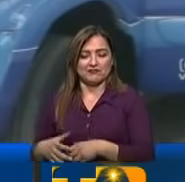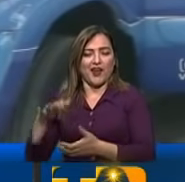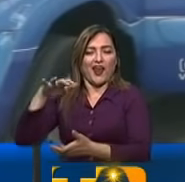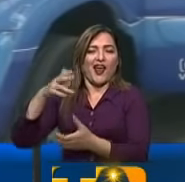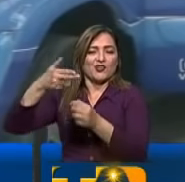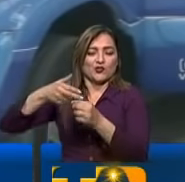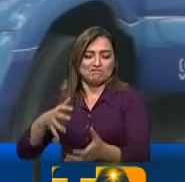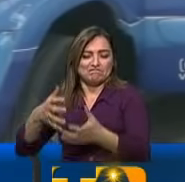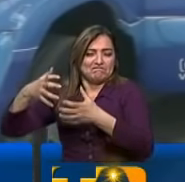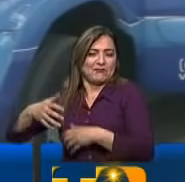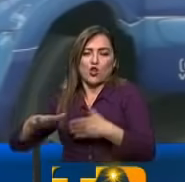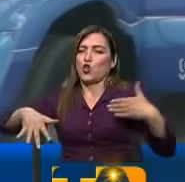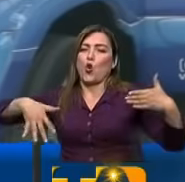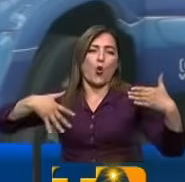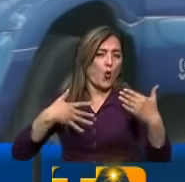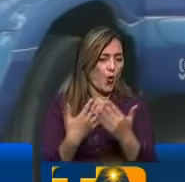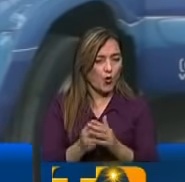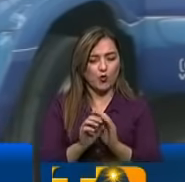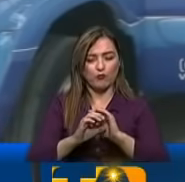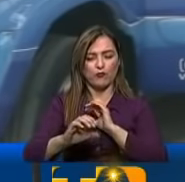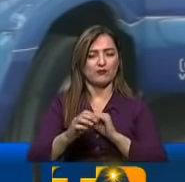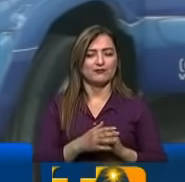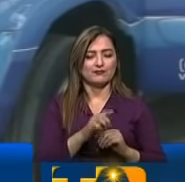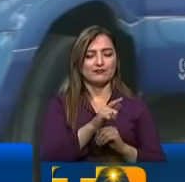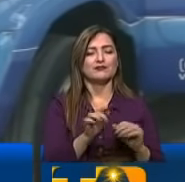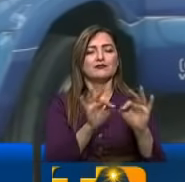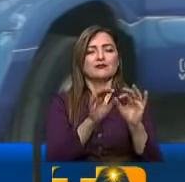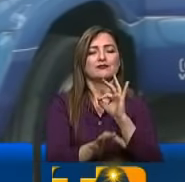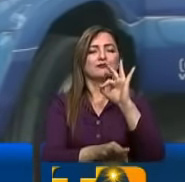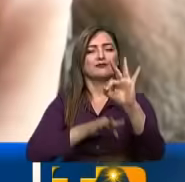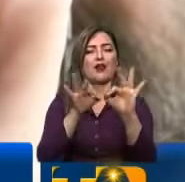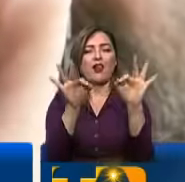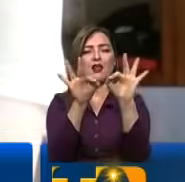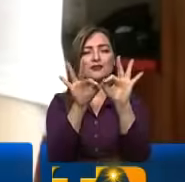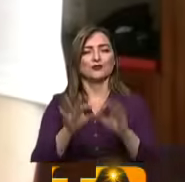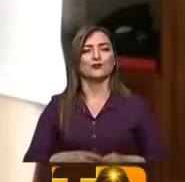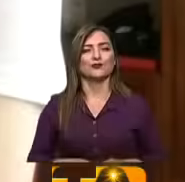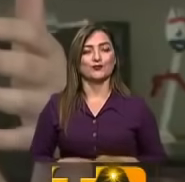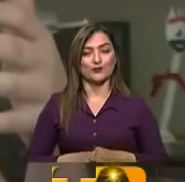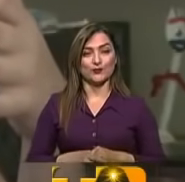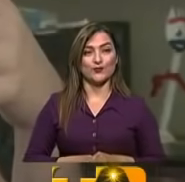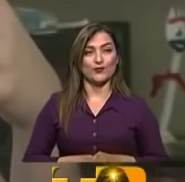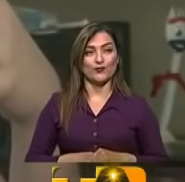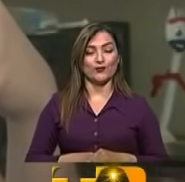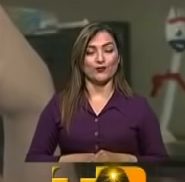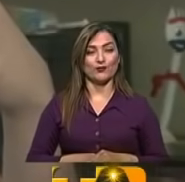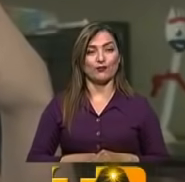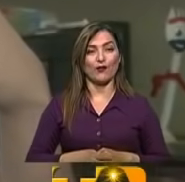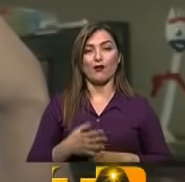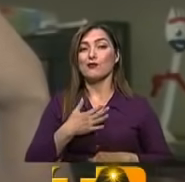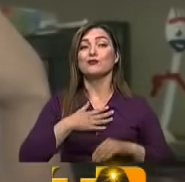gasolina, todo el sistema de escape, silenciador, catalizador. Instalamos un motor eléctrico y sus componentes. Para mí la